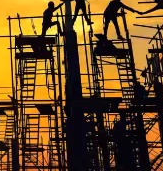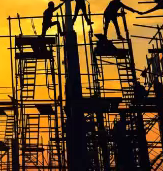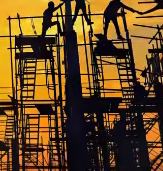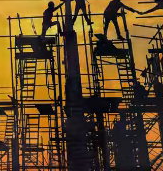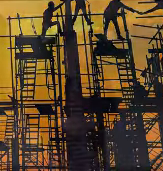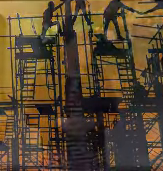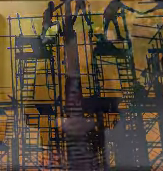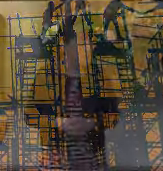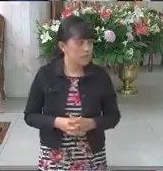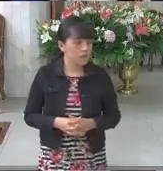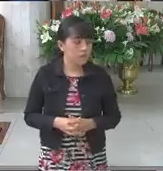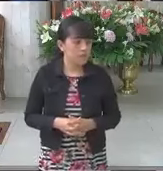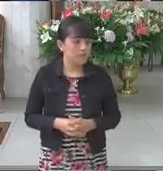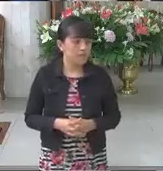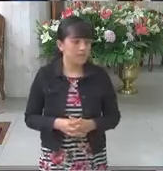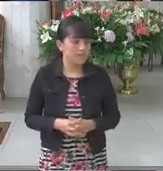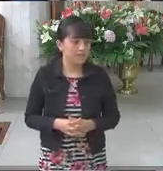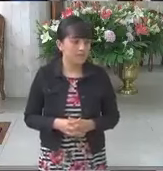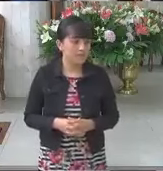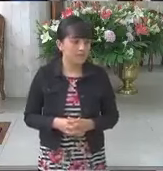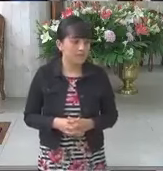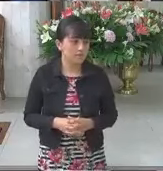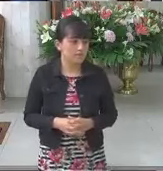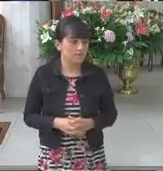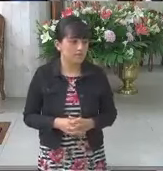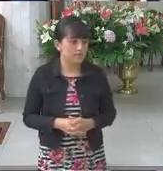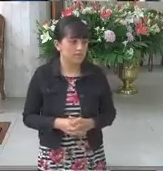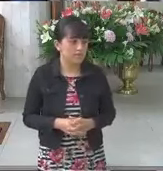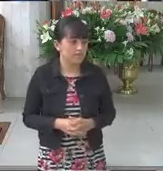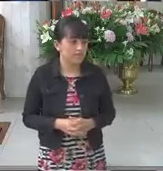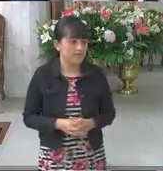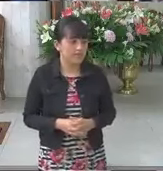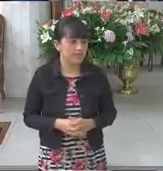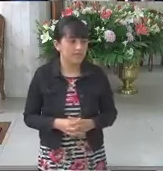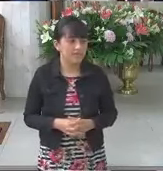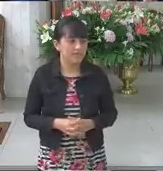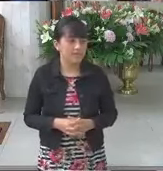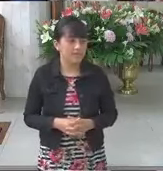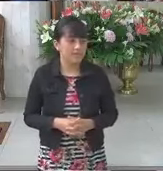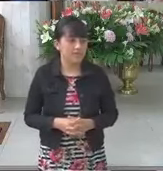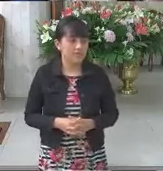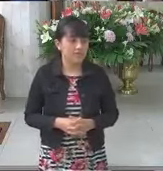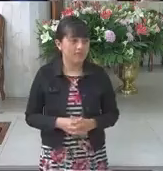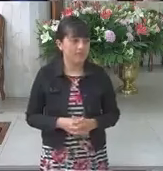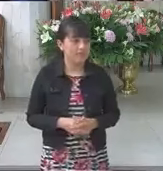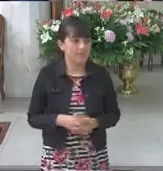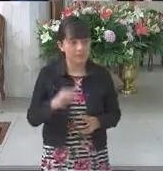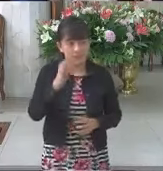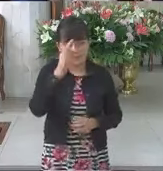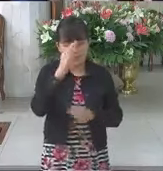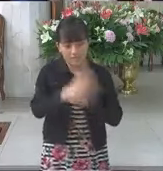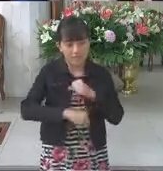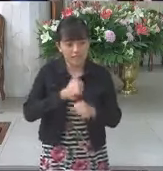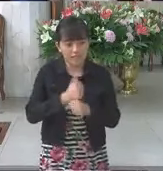durante ya más de la mitad del año y ya se acerca prácticamente el fin del